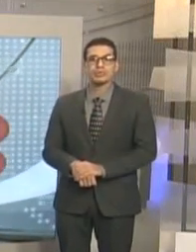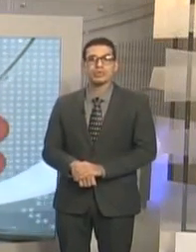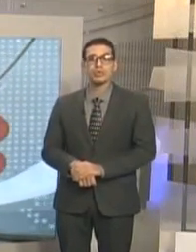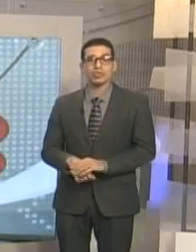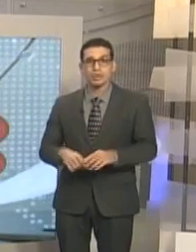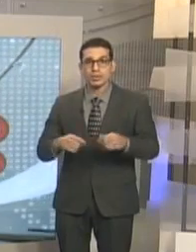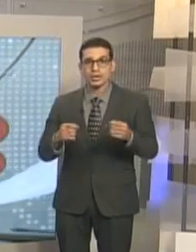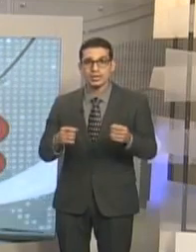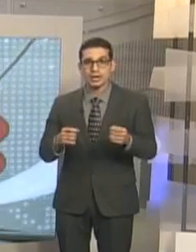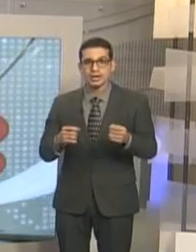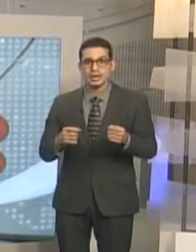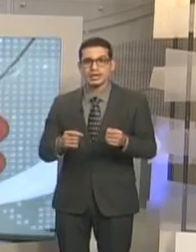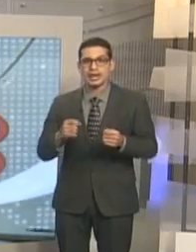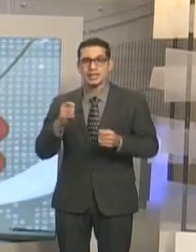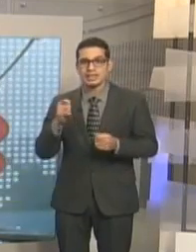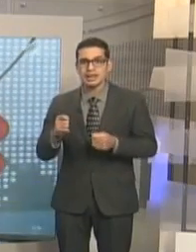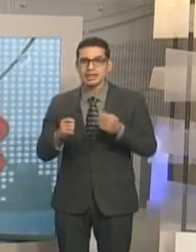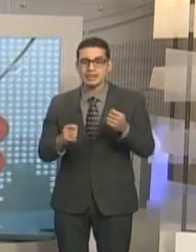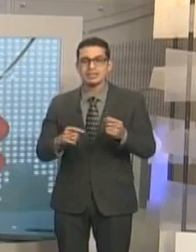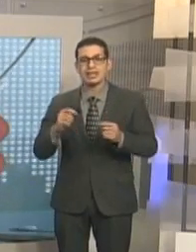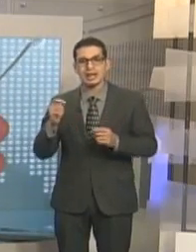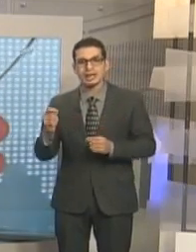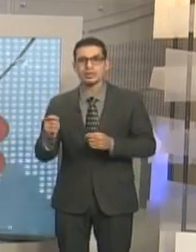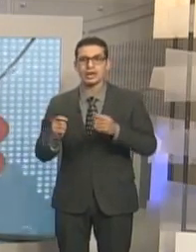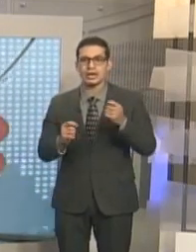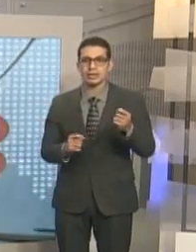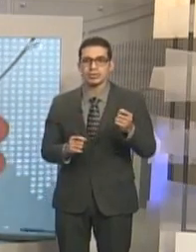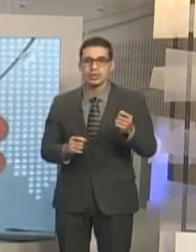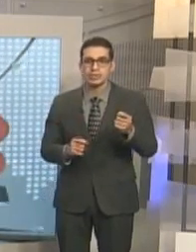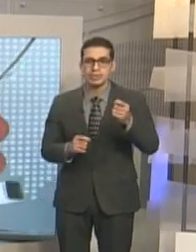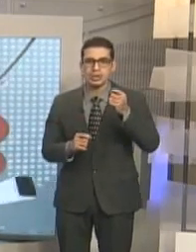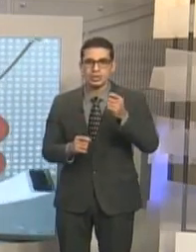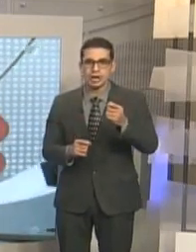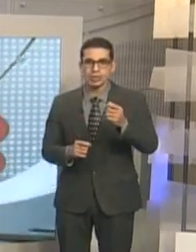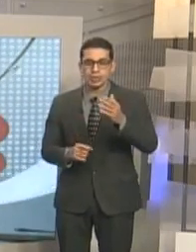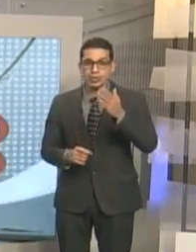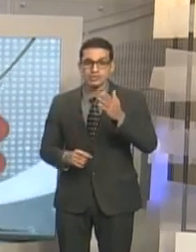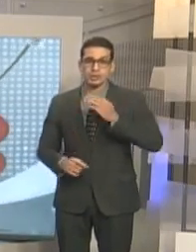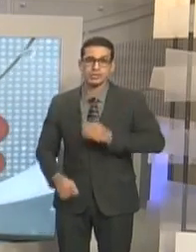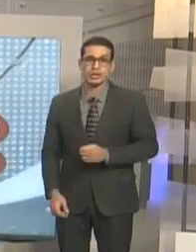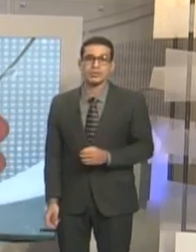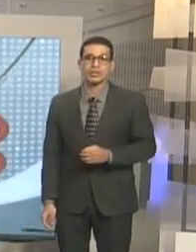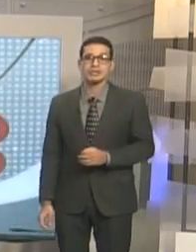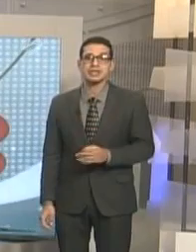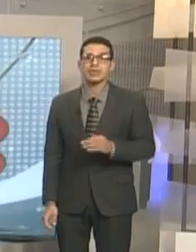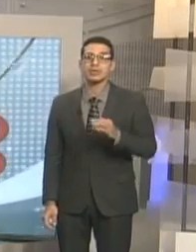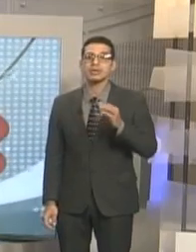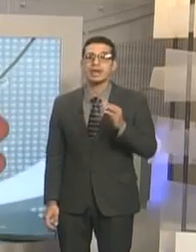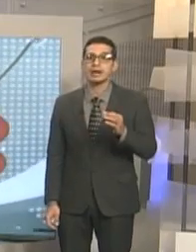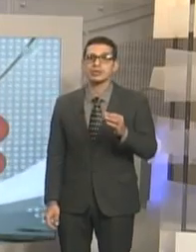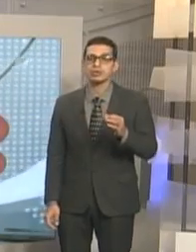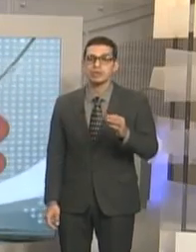una comisión como la nuestra, que está diariamente, caso a caso, vinculado. Hoy se reportaron 13 comunitarios.